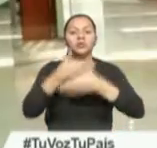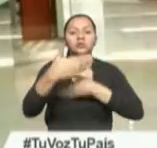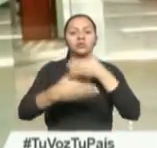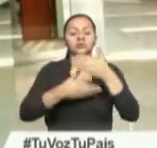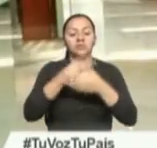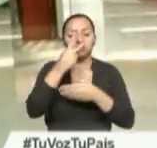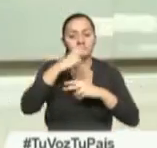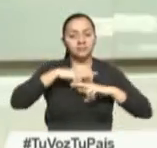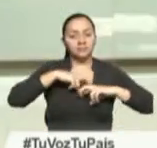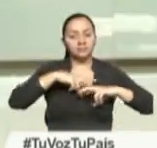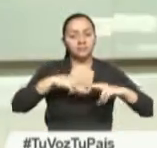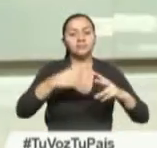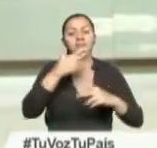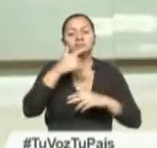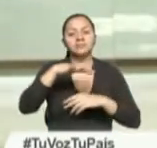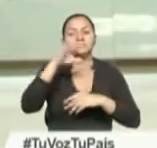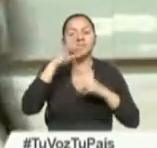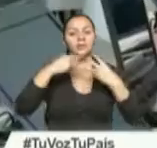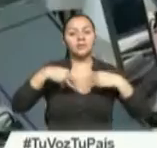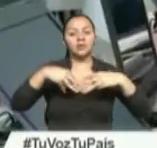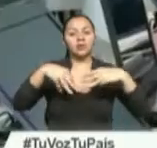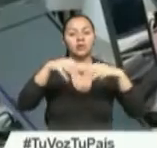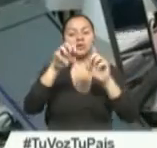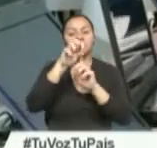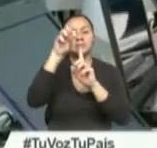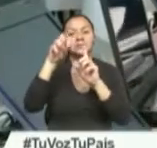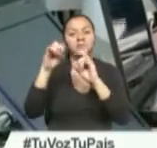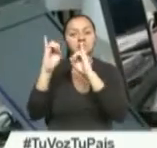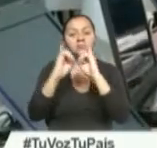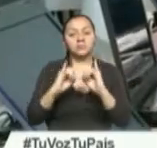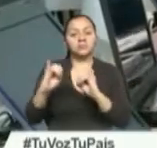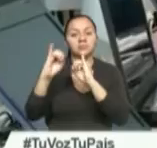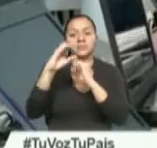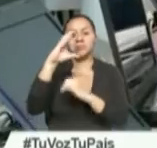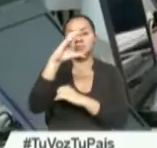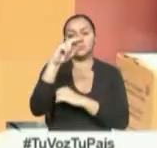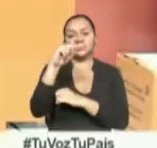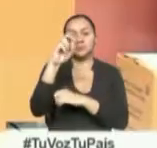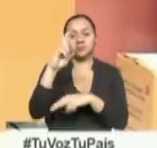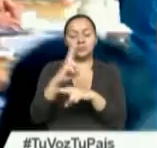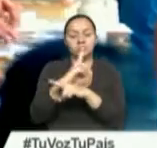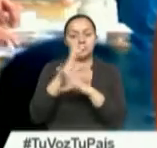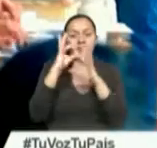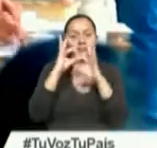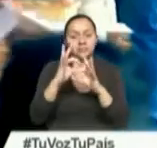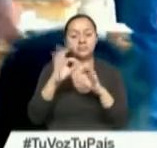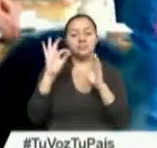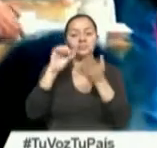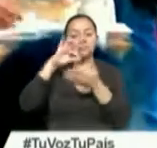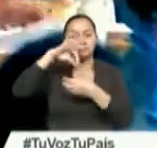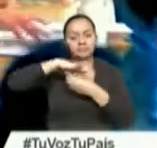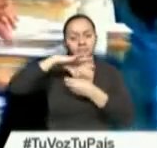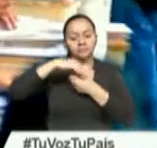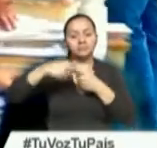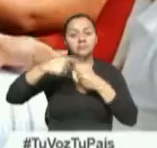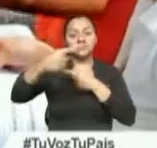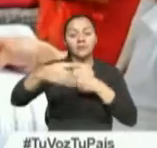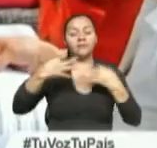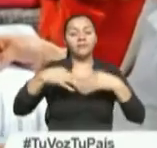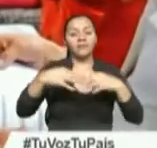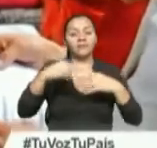que se realiza en la metodología y sistema informático que utilizará el Consejo Nacional Electoral para el escrutinio de las elecciones